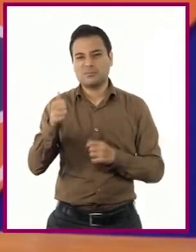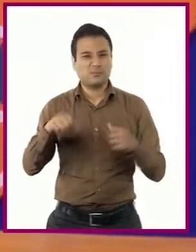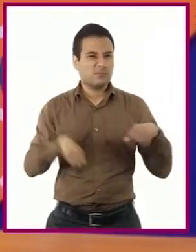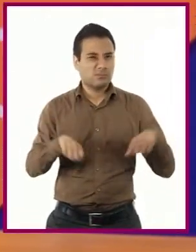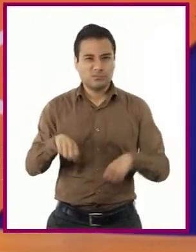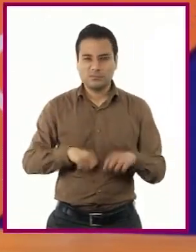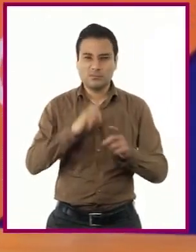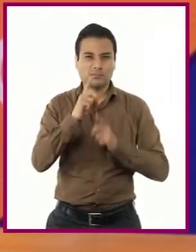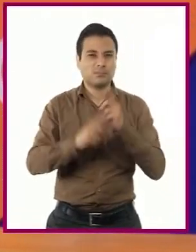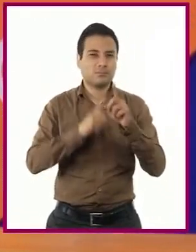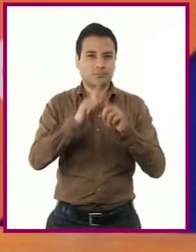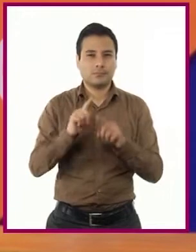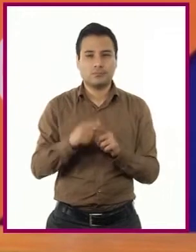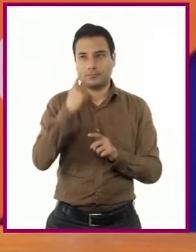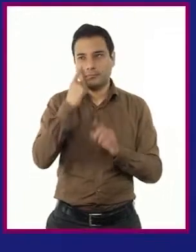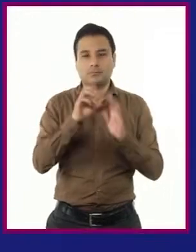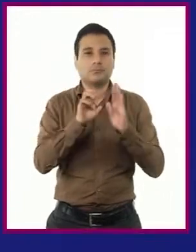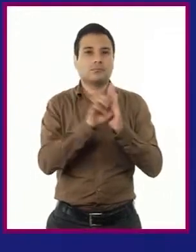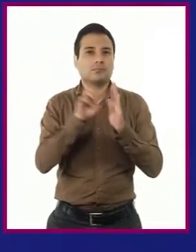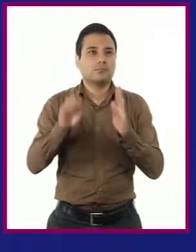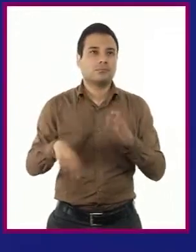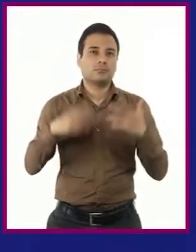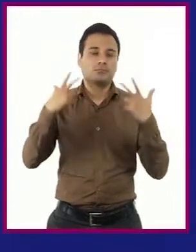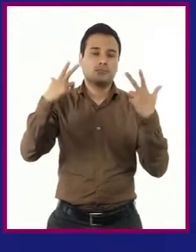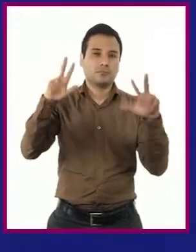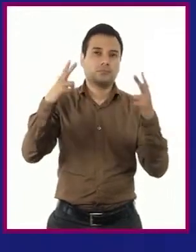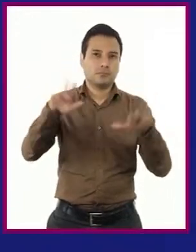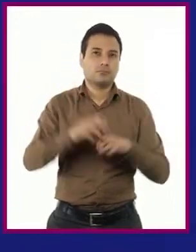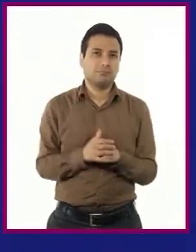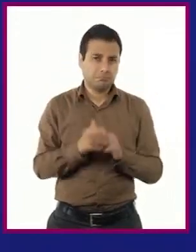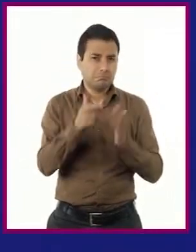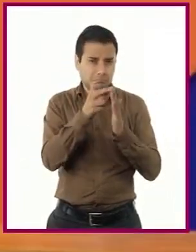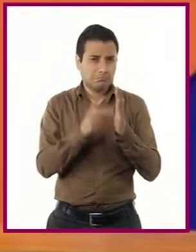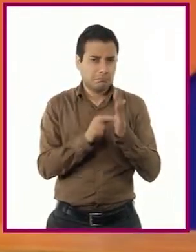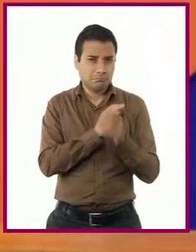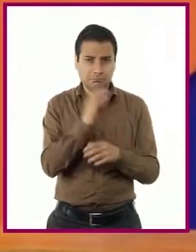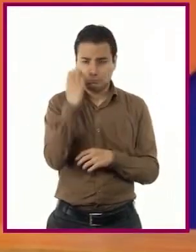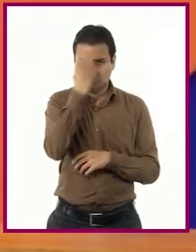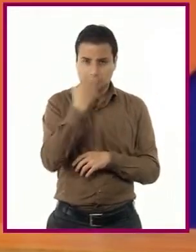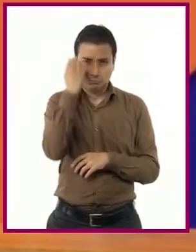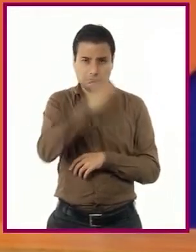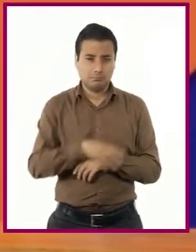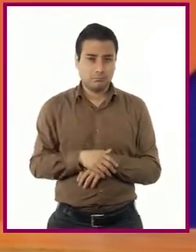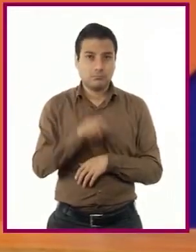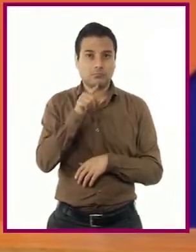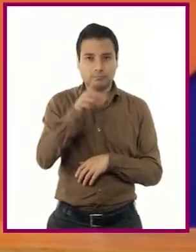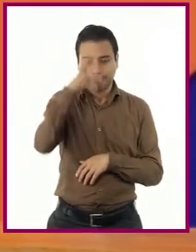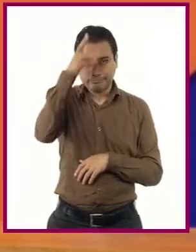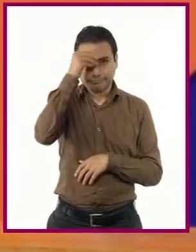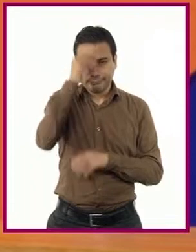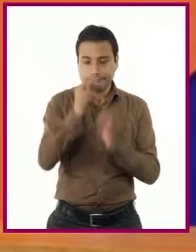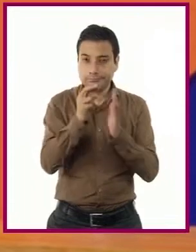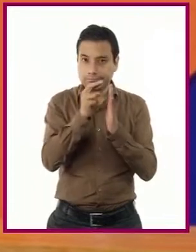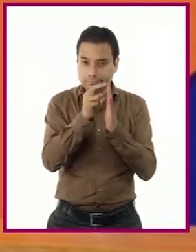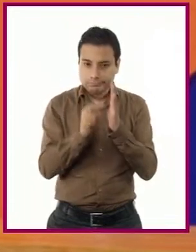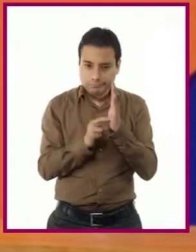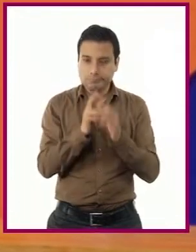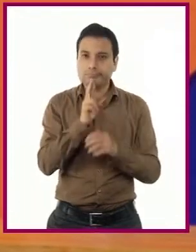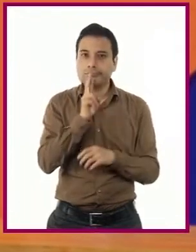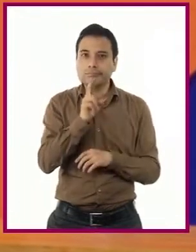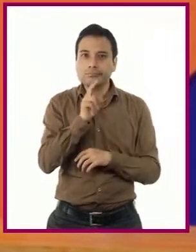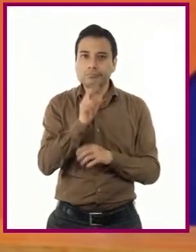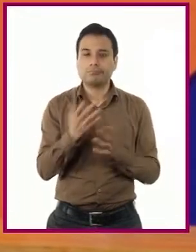deportiva, como por ejemplo el voleibol. Así tendrás más práctica elaborando reglamentos